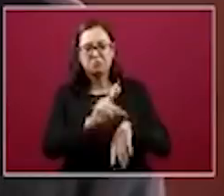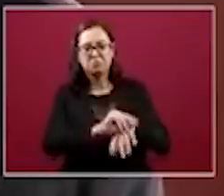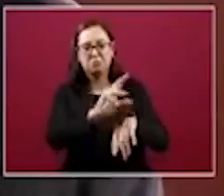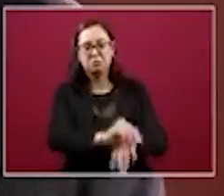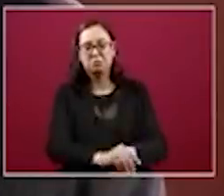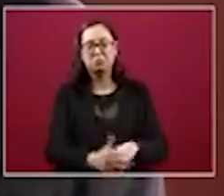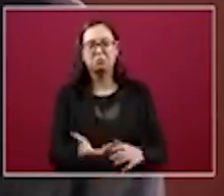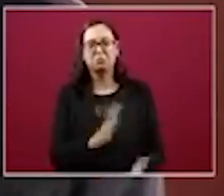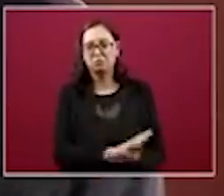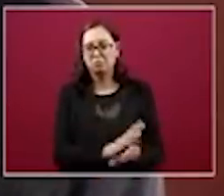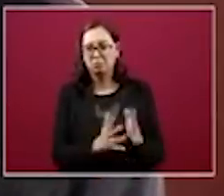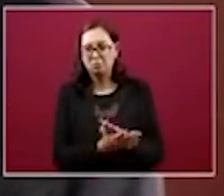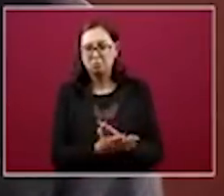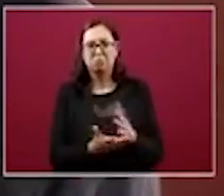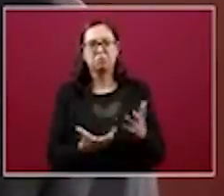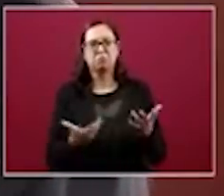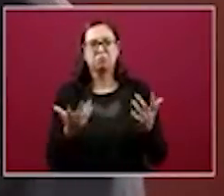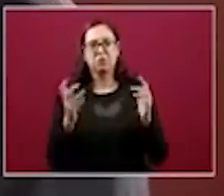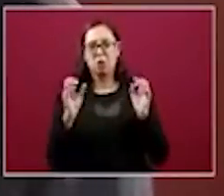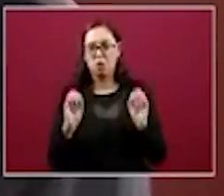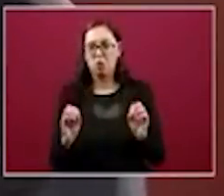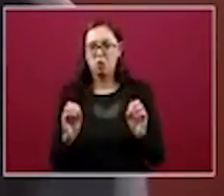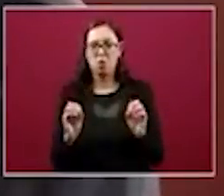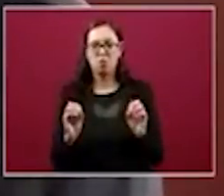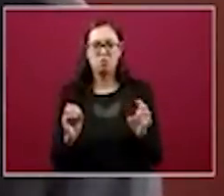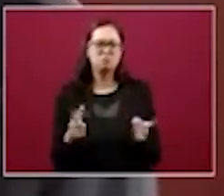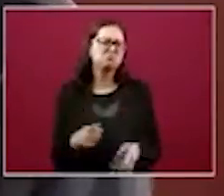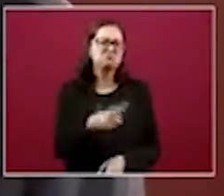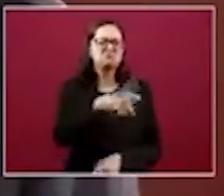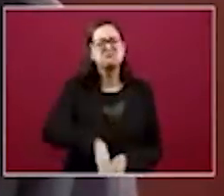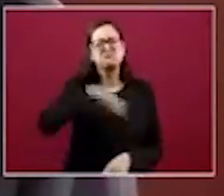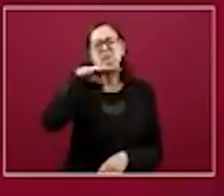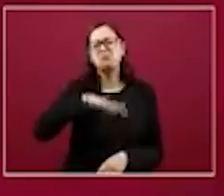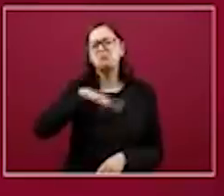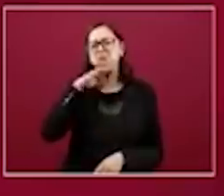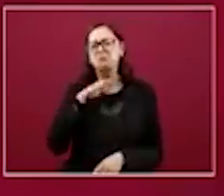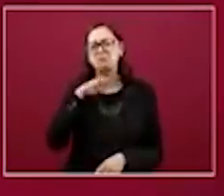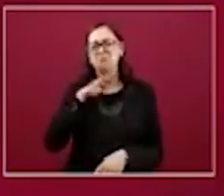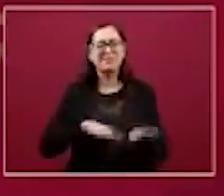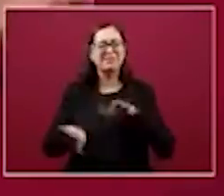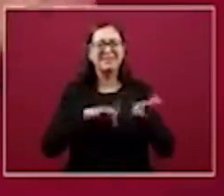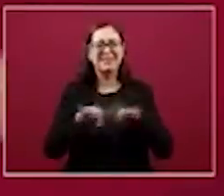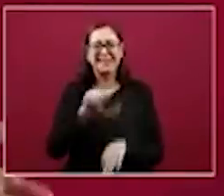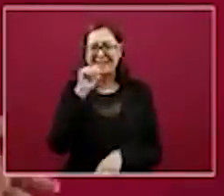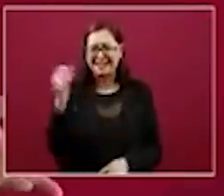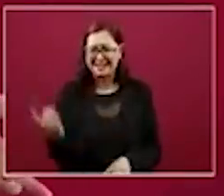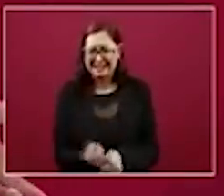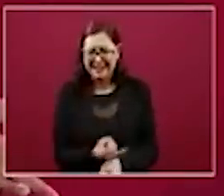actos de corrupción o demostraron ser muy ineficientes. Imagínense